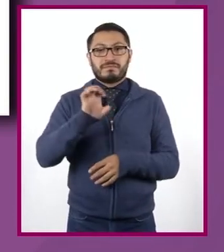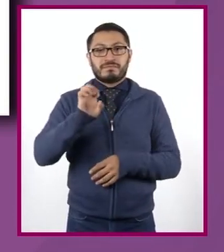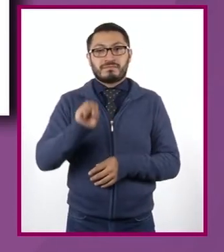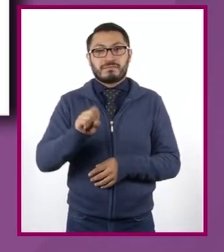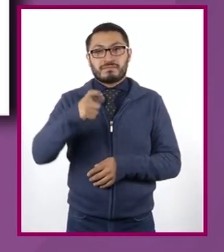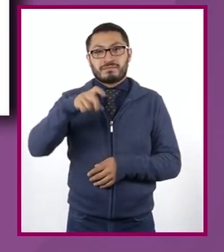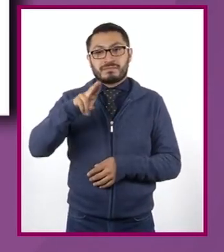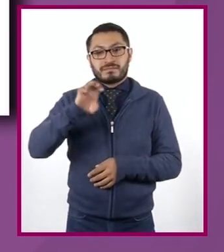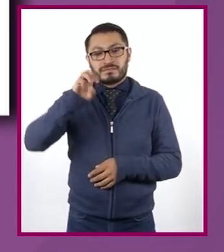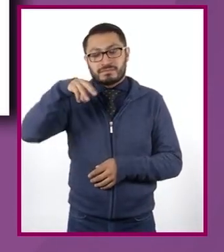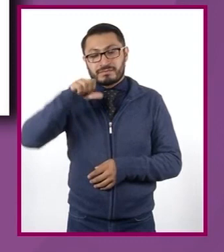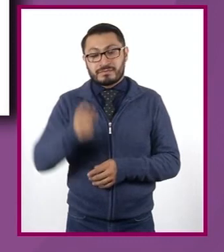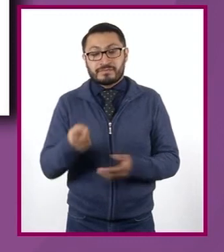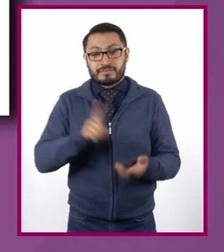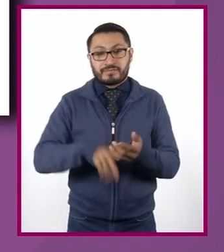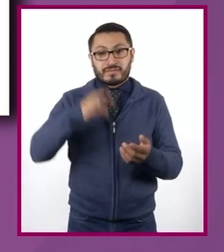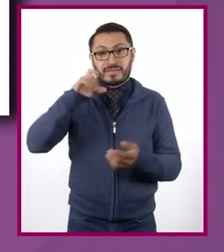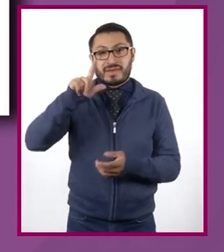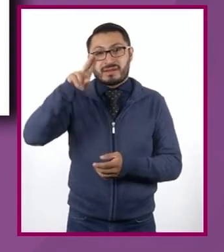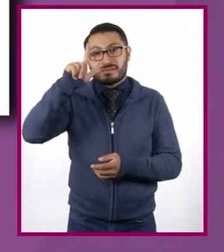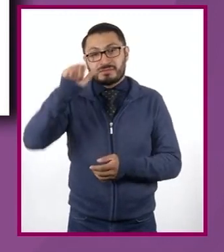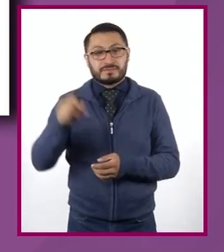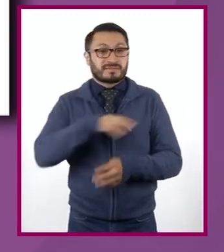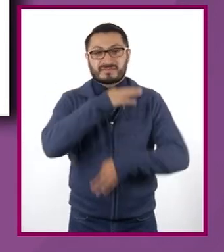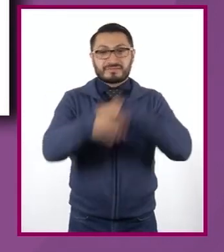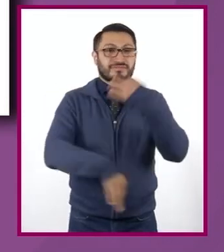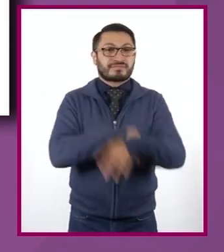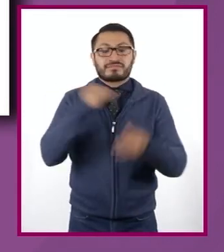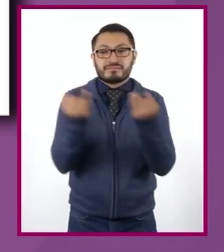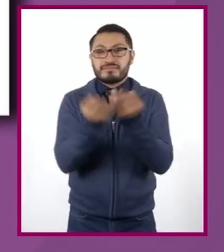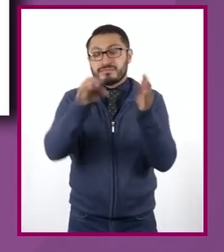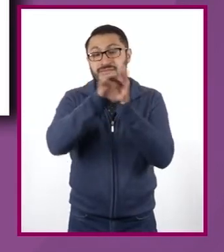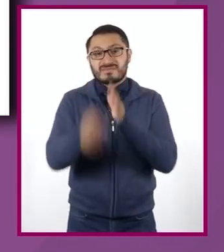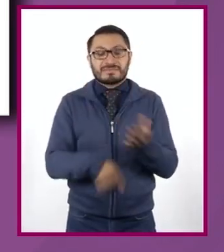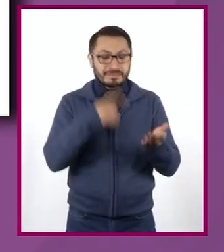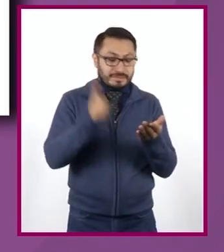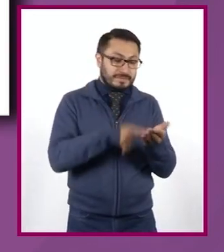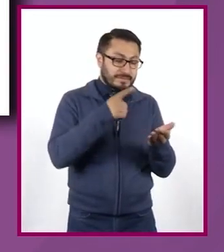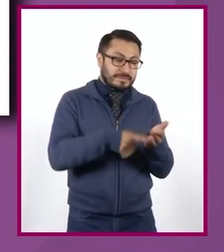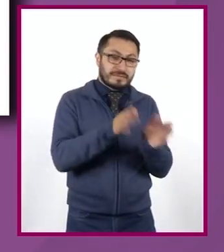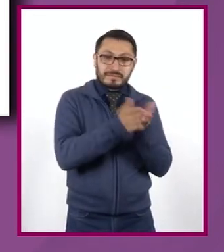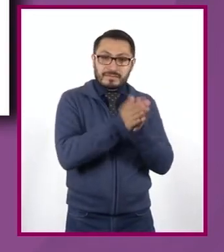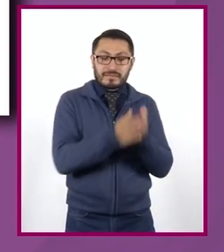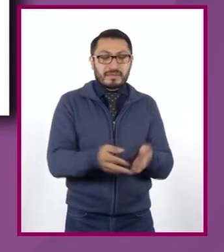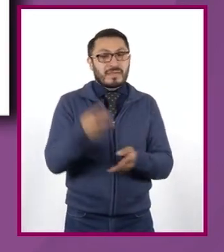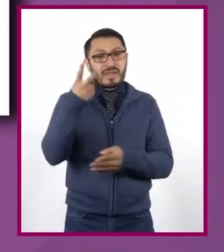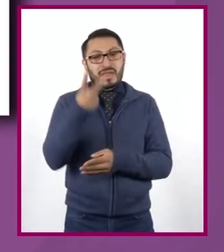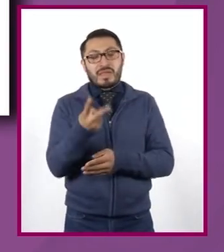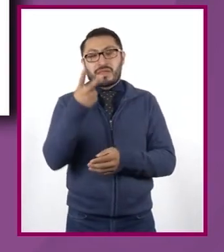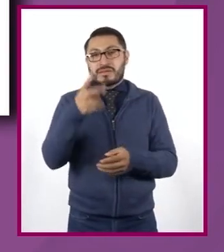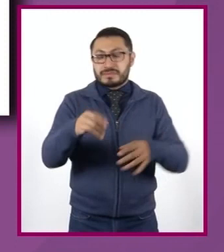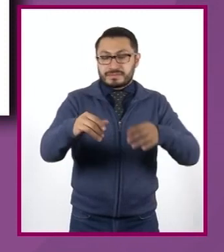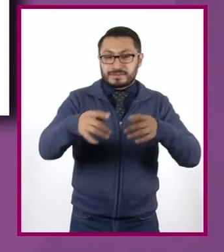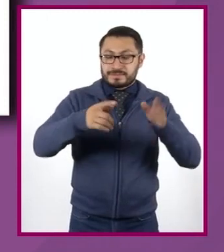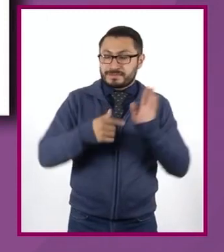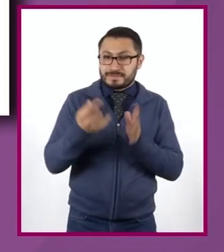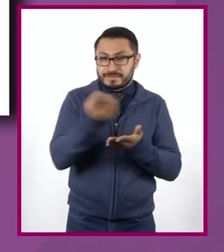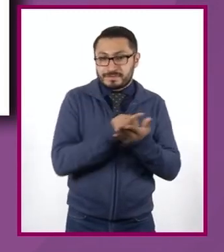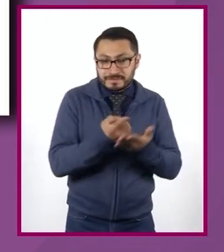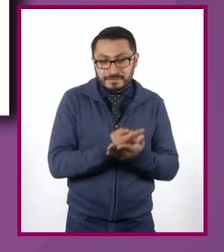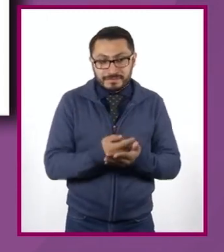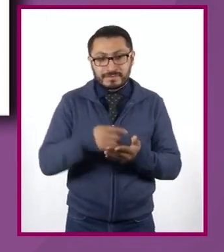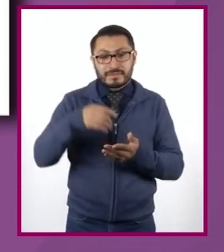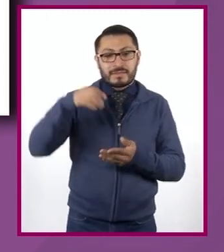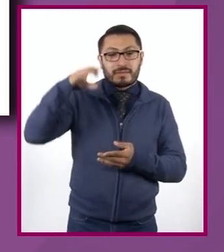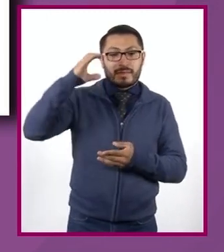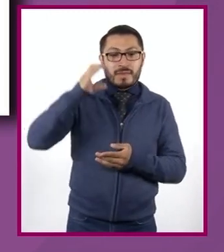célula y con todos los esquemas. Por ejemplo, en la página de su libro tienen dos primeros esquemas, una célula eucarionte